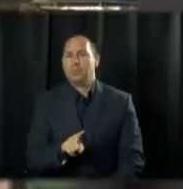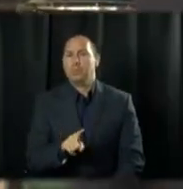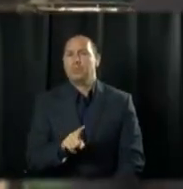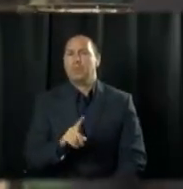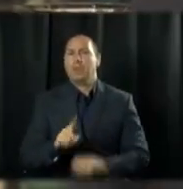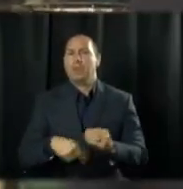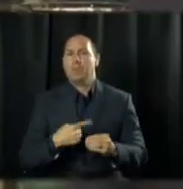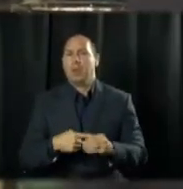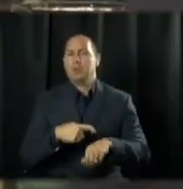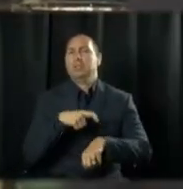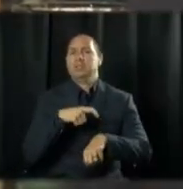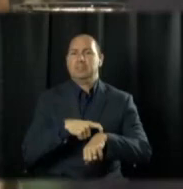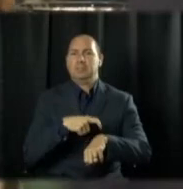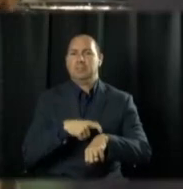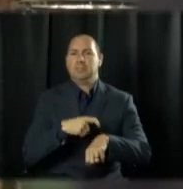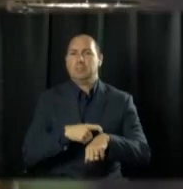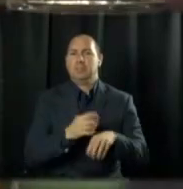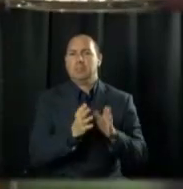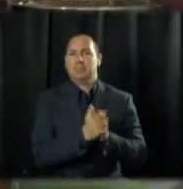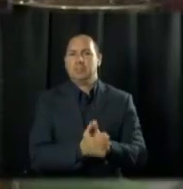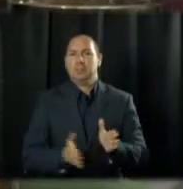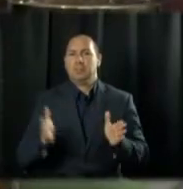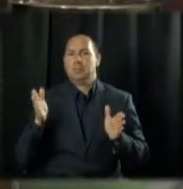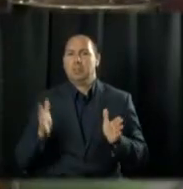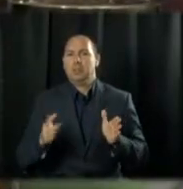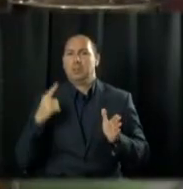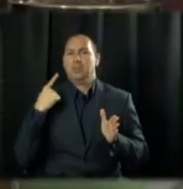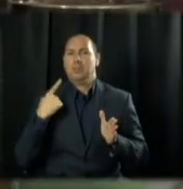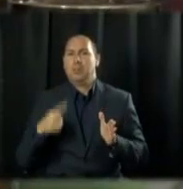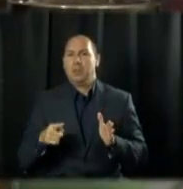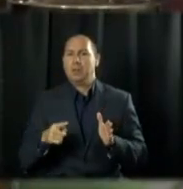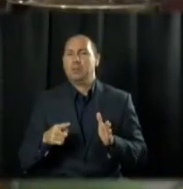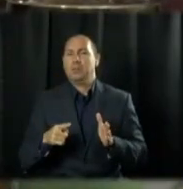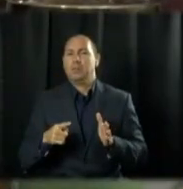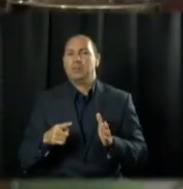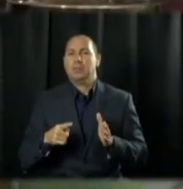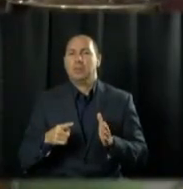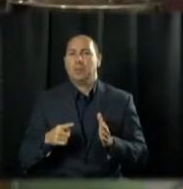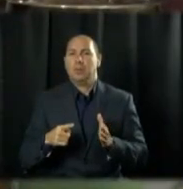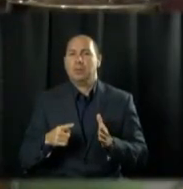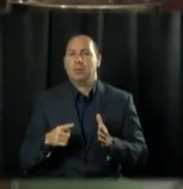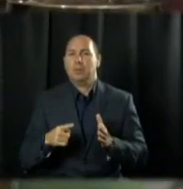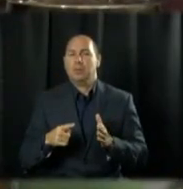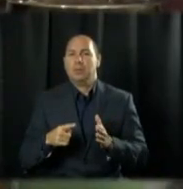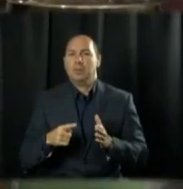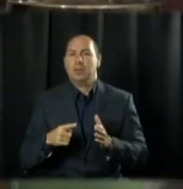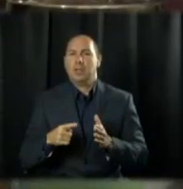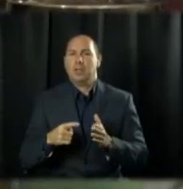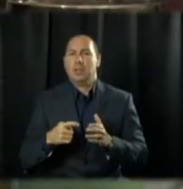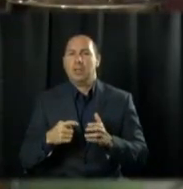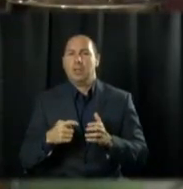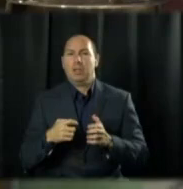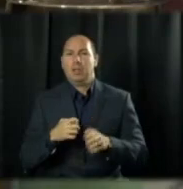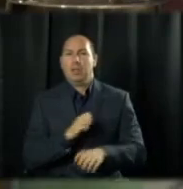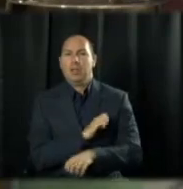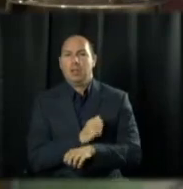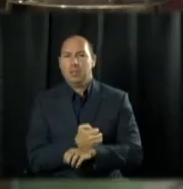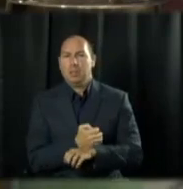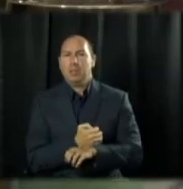precisamente con el marco de tiempo para los proyectos renovables, para que se construyan, sean construidos. Veo